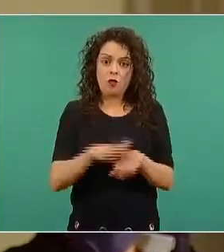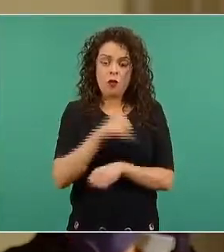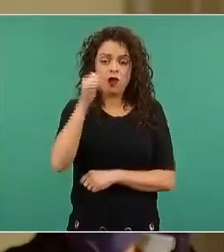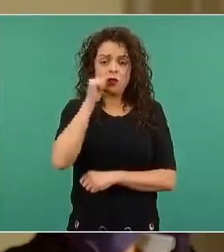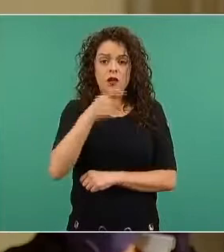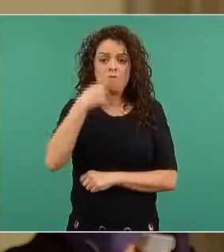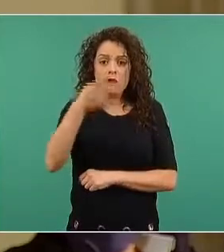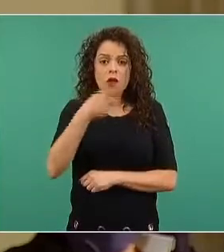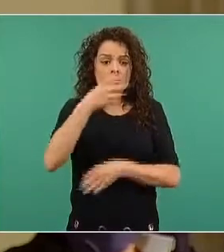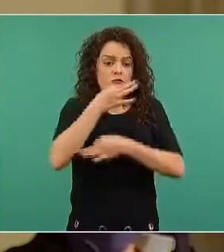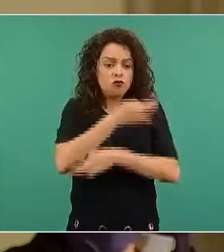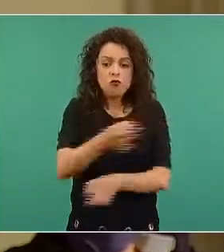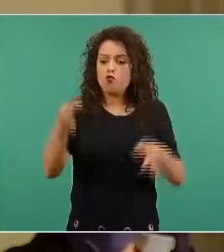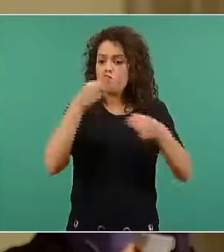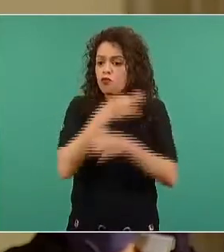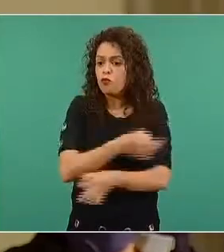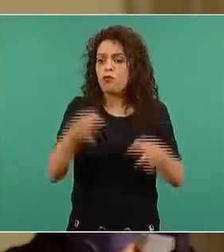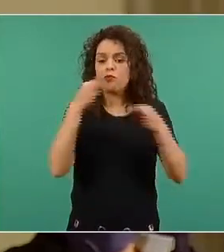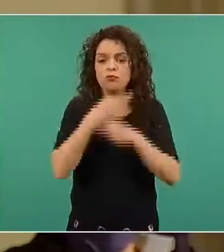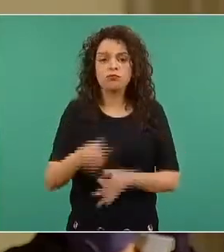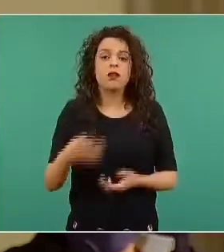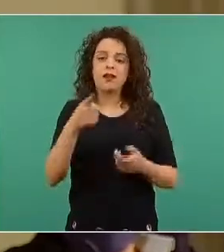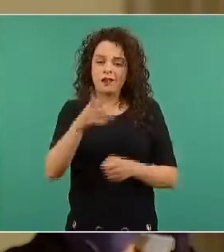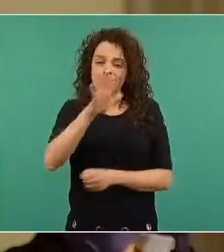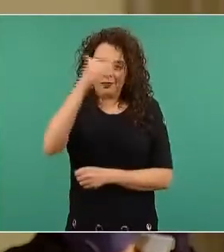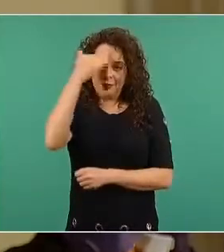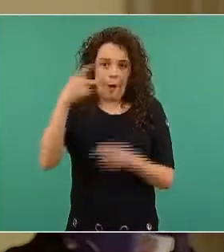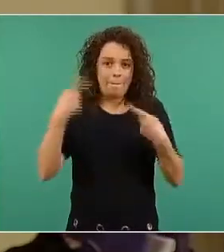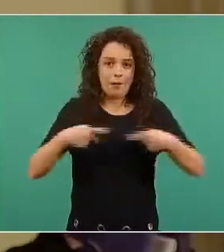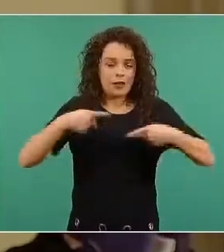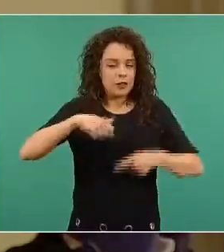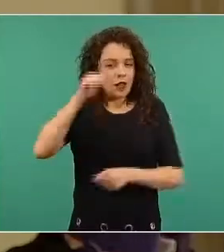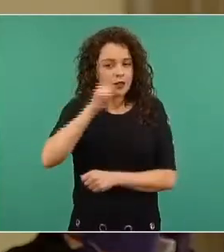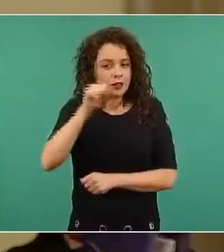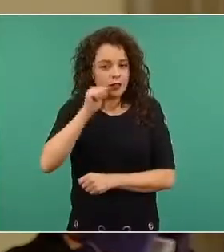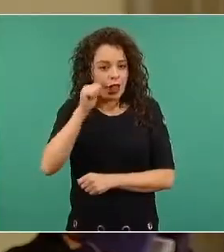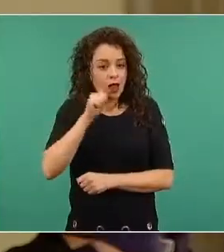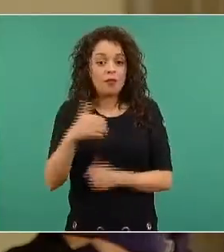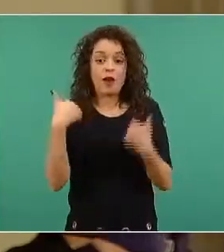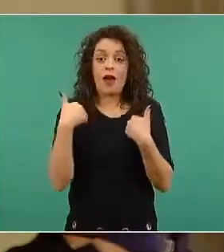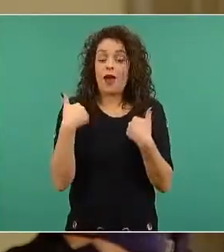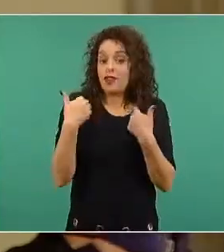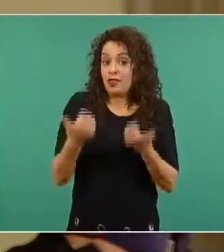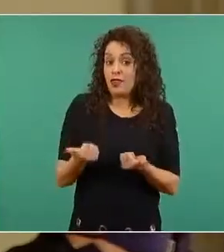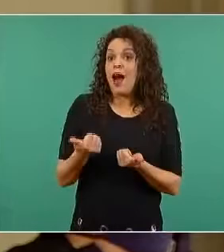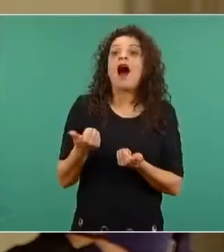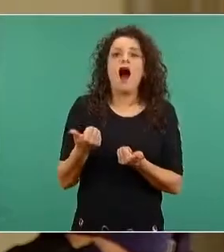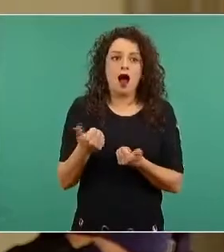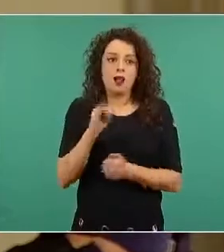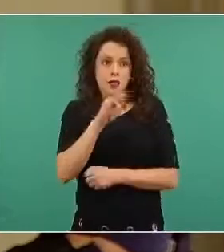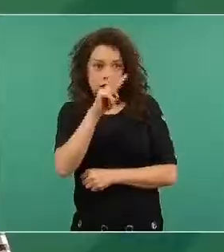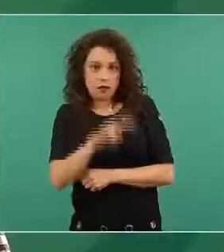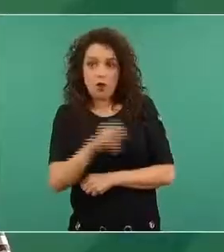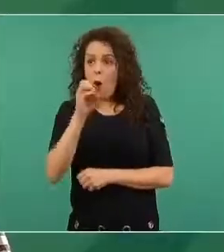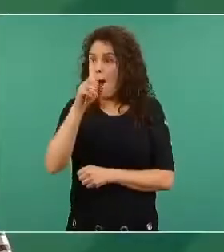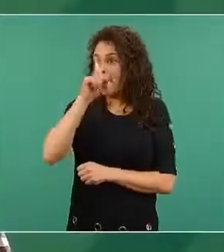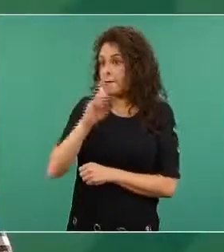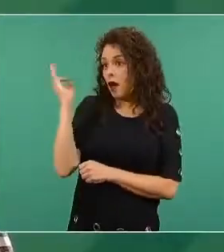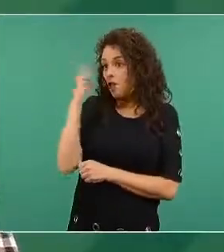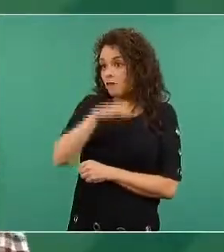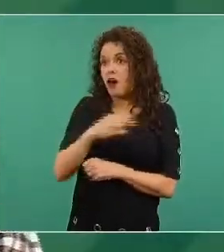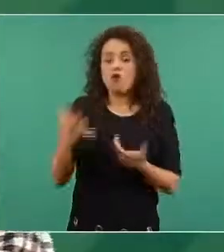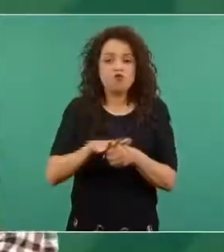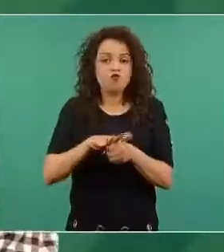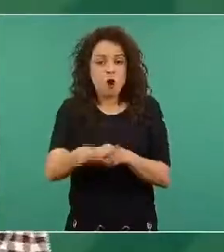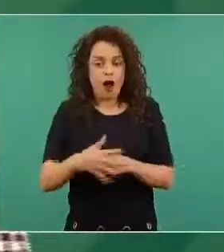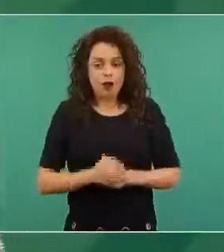este tipo de notas y la gente pues ya sabe, a veces trata de entender que sí es verdad o es falso lo que